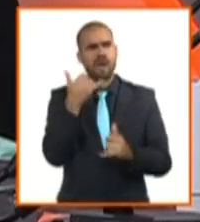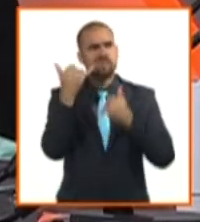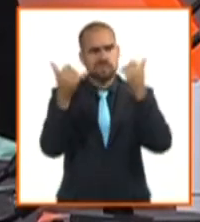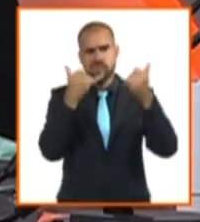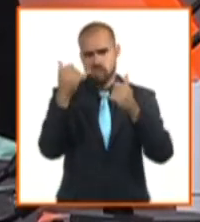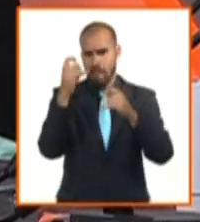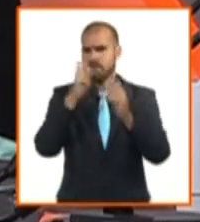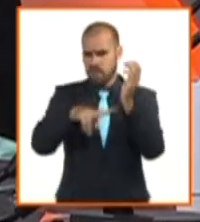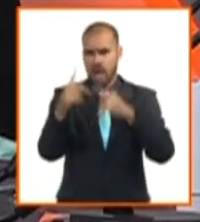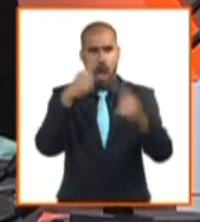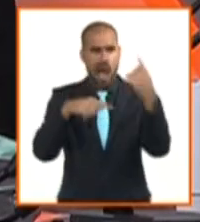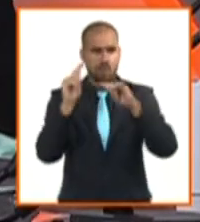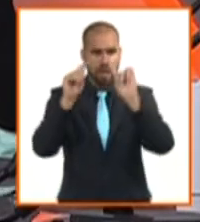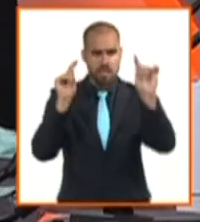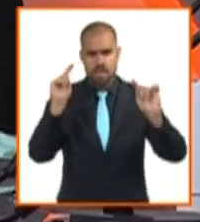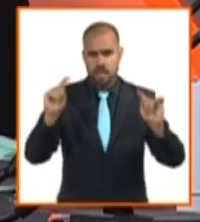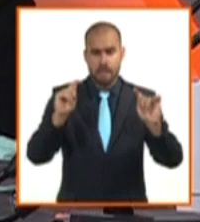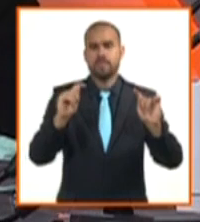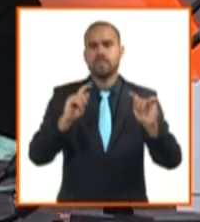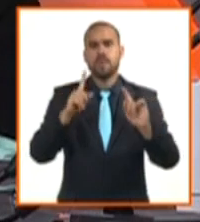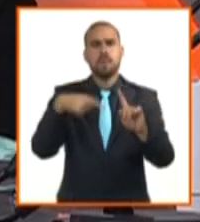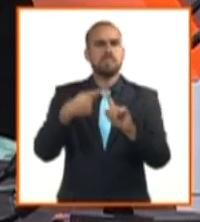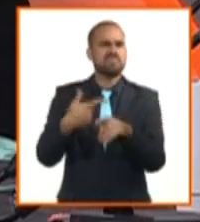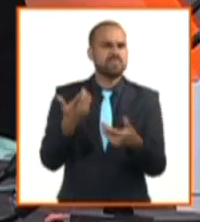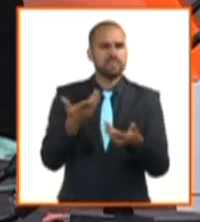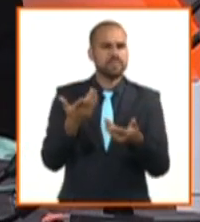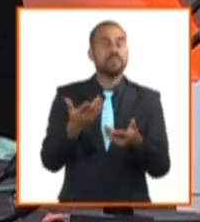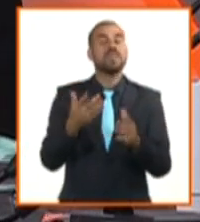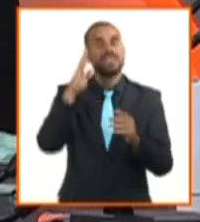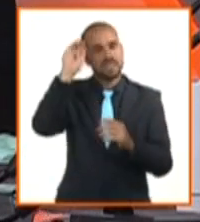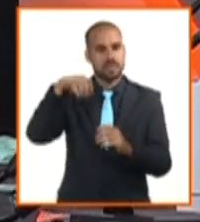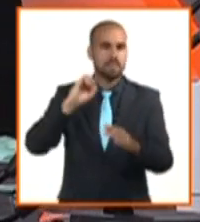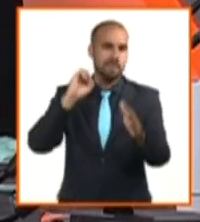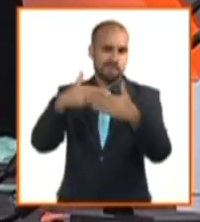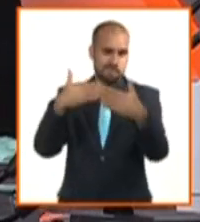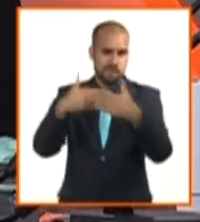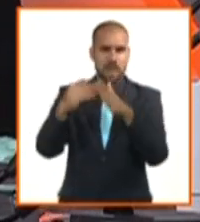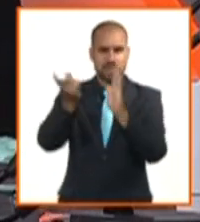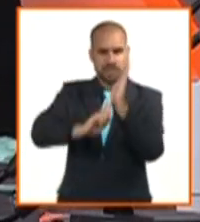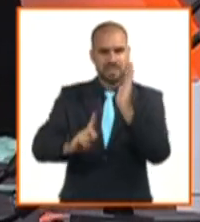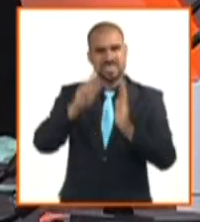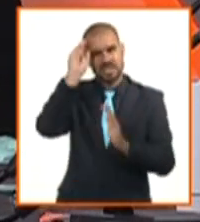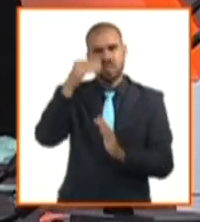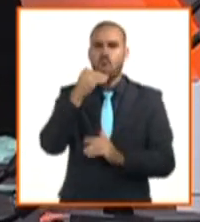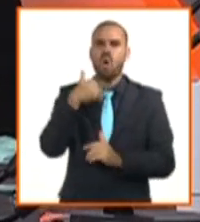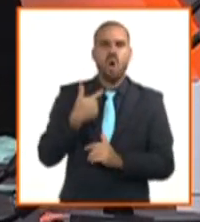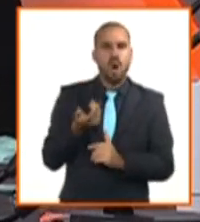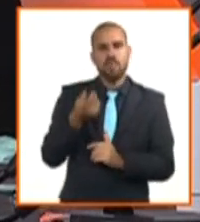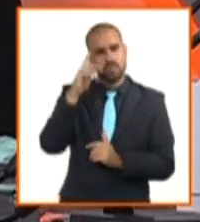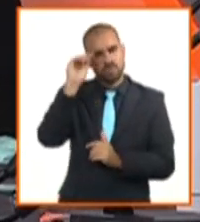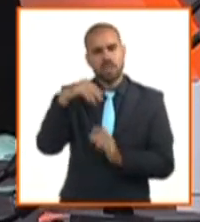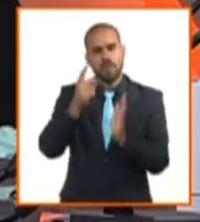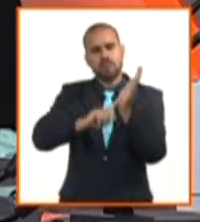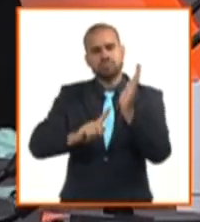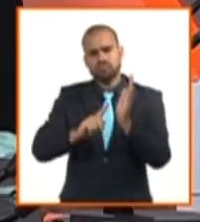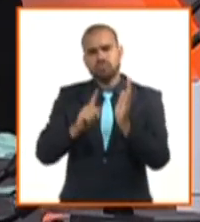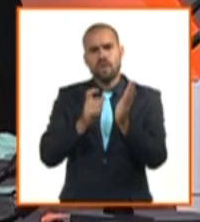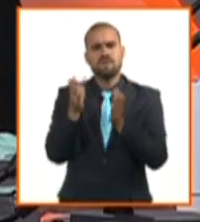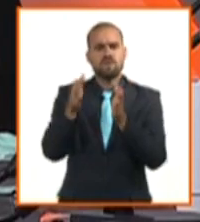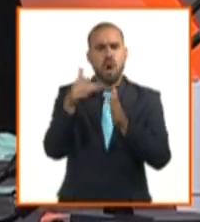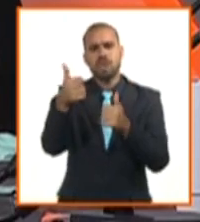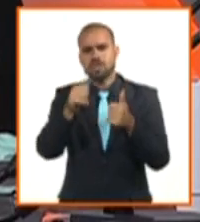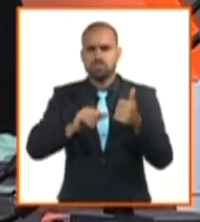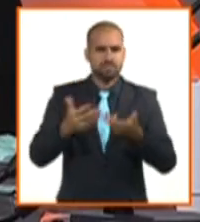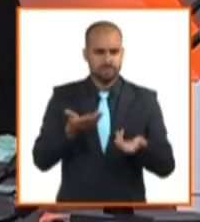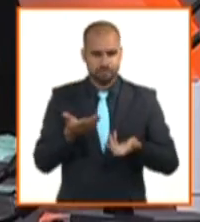pues intentaremos reporte con la unión una ciudad eléctrica nacional sobre la situación del fluido eléctrico en el país así que